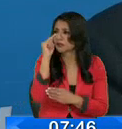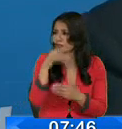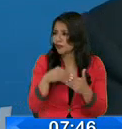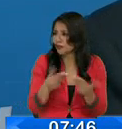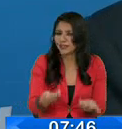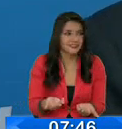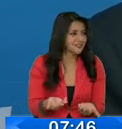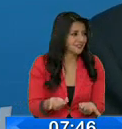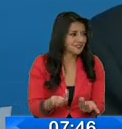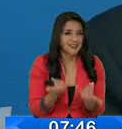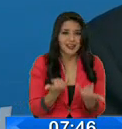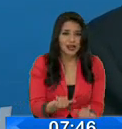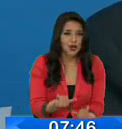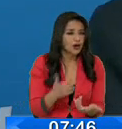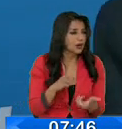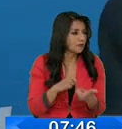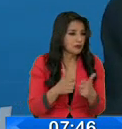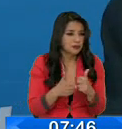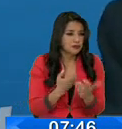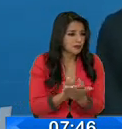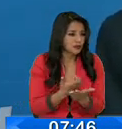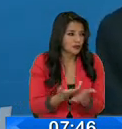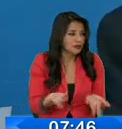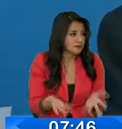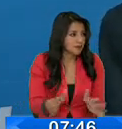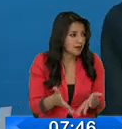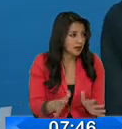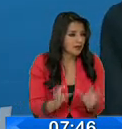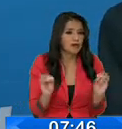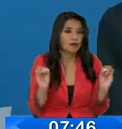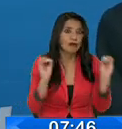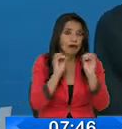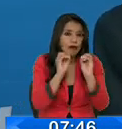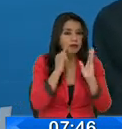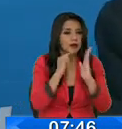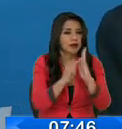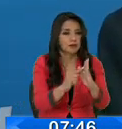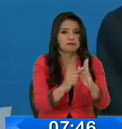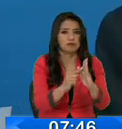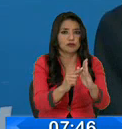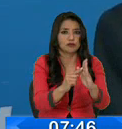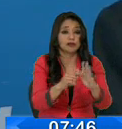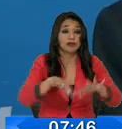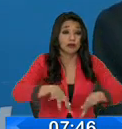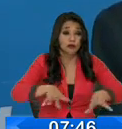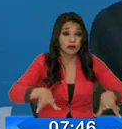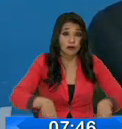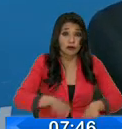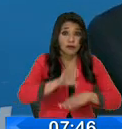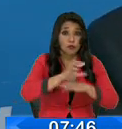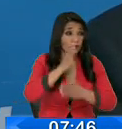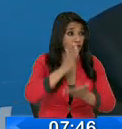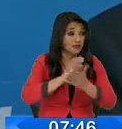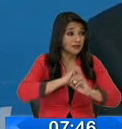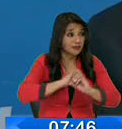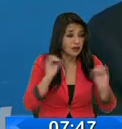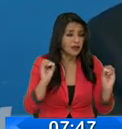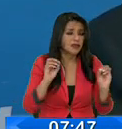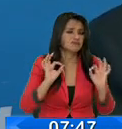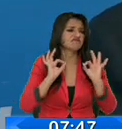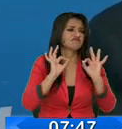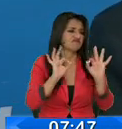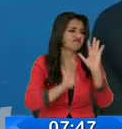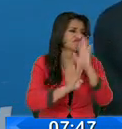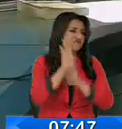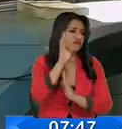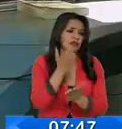drama en el que estamos en este momento y si es que no se hubiera tolerado ni se hubiera permitido la salto al país estaríamos en mejores condiciones de economía